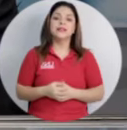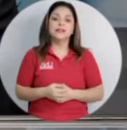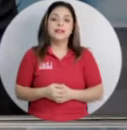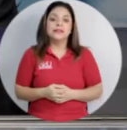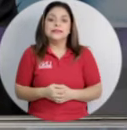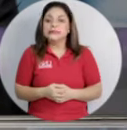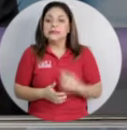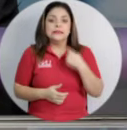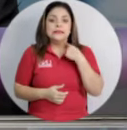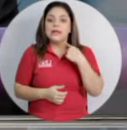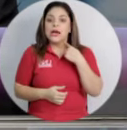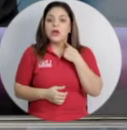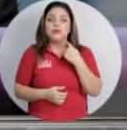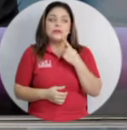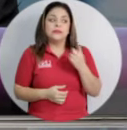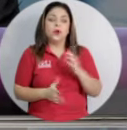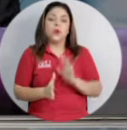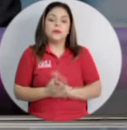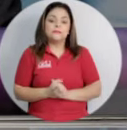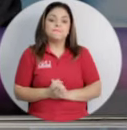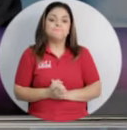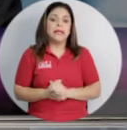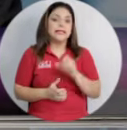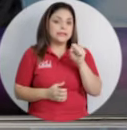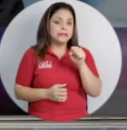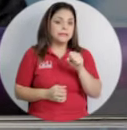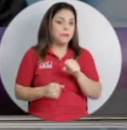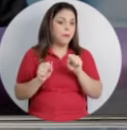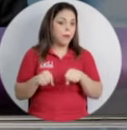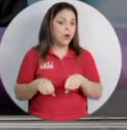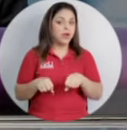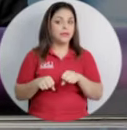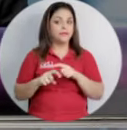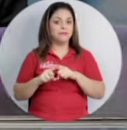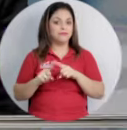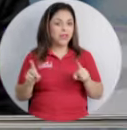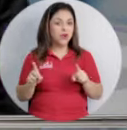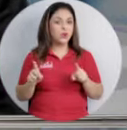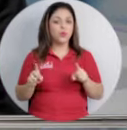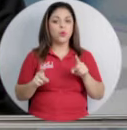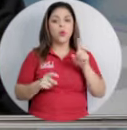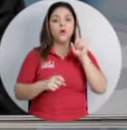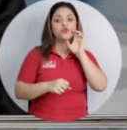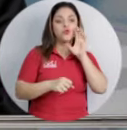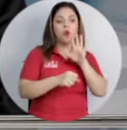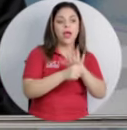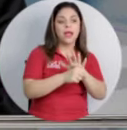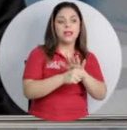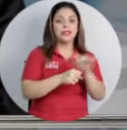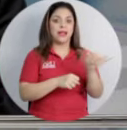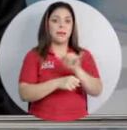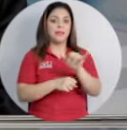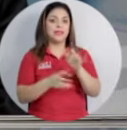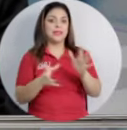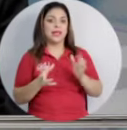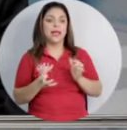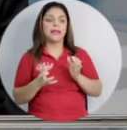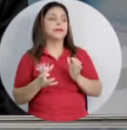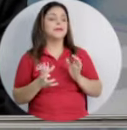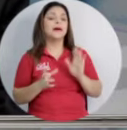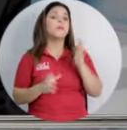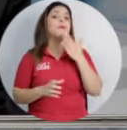envase, o sea, entonces decirle, bueno, está bien, tenés derecho a eso, pero, y le gusta algún chocolate X marca, entonces